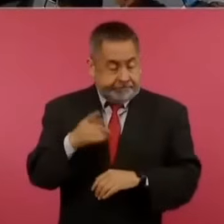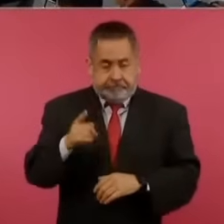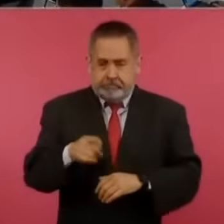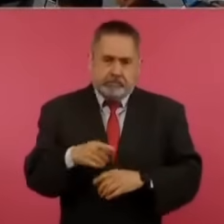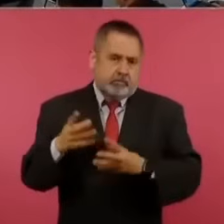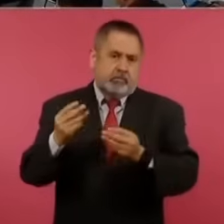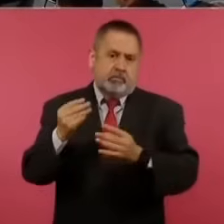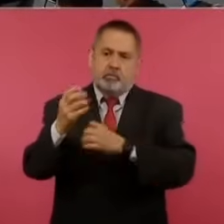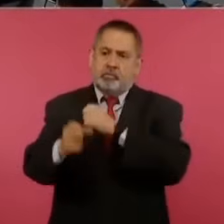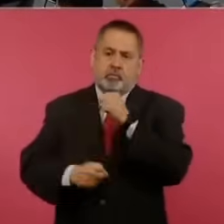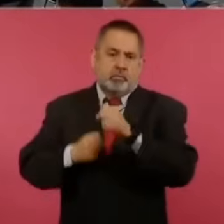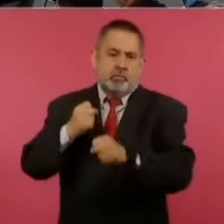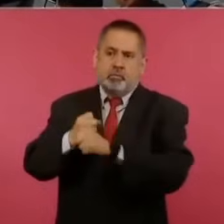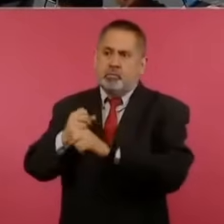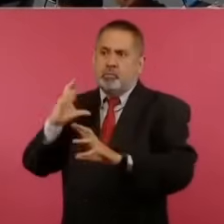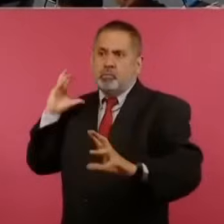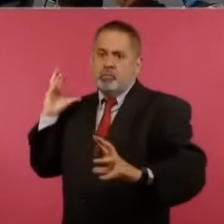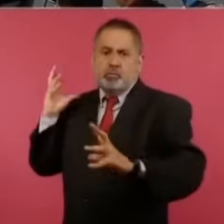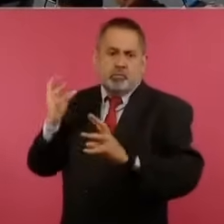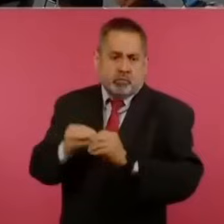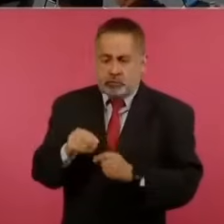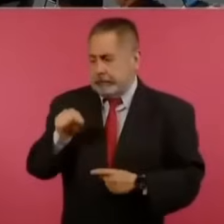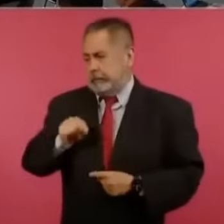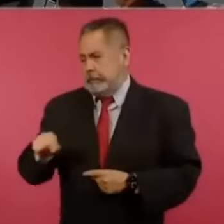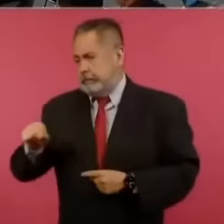fueron muchos años de saqueo.